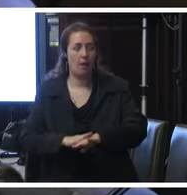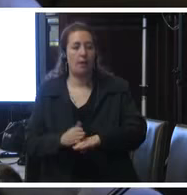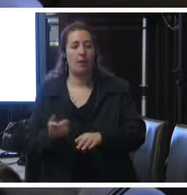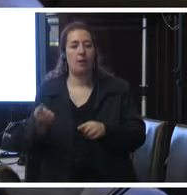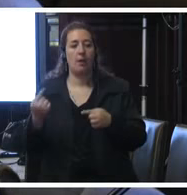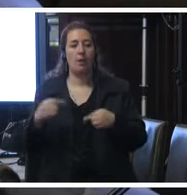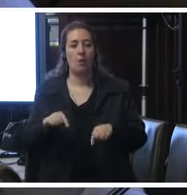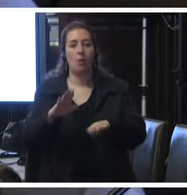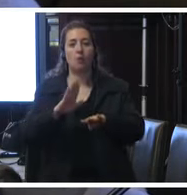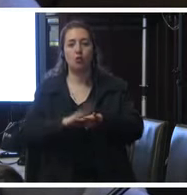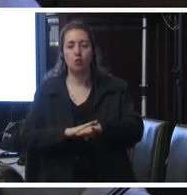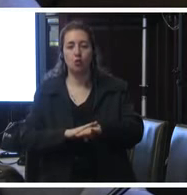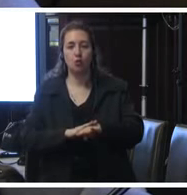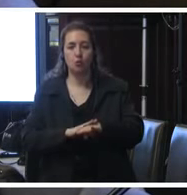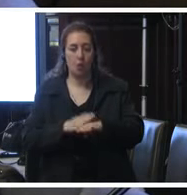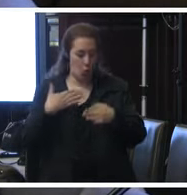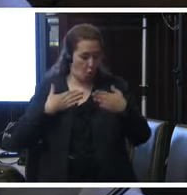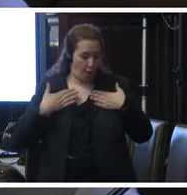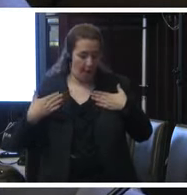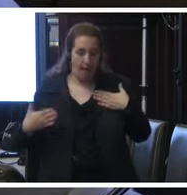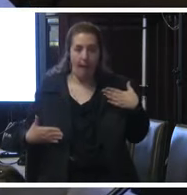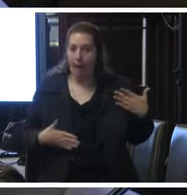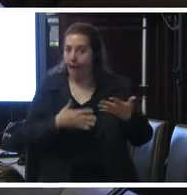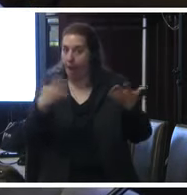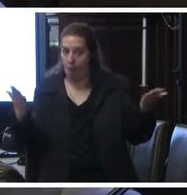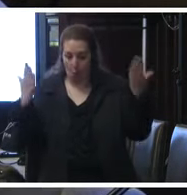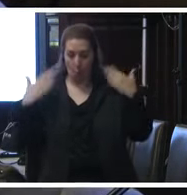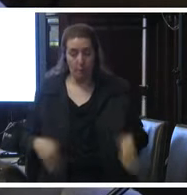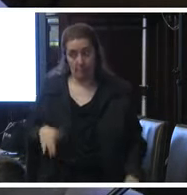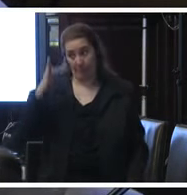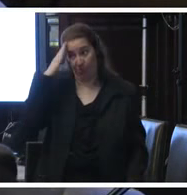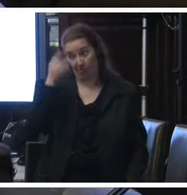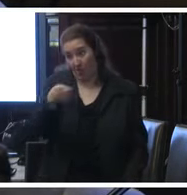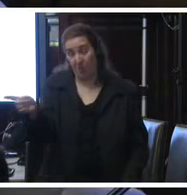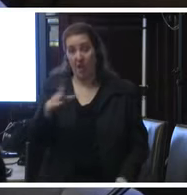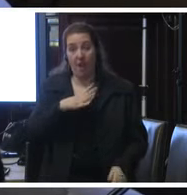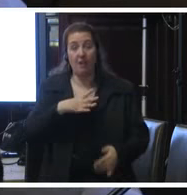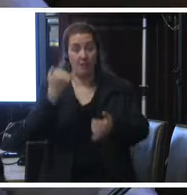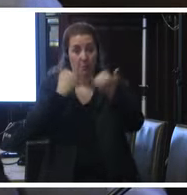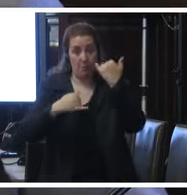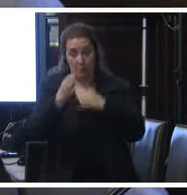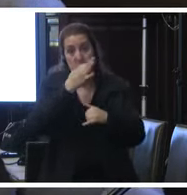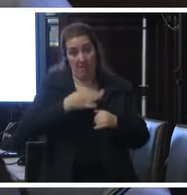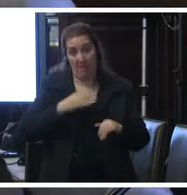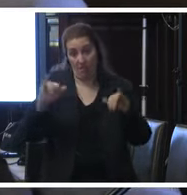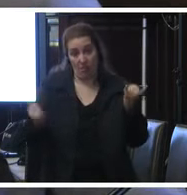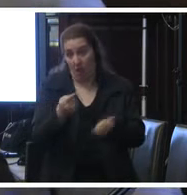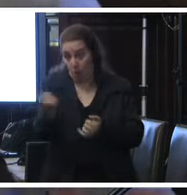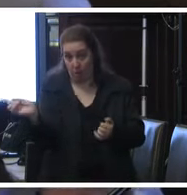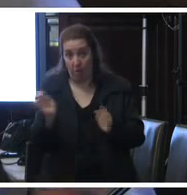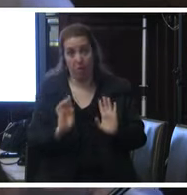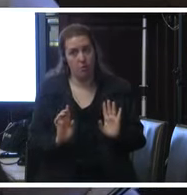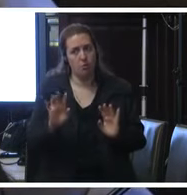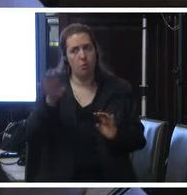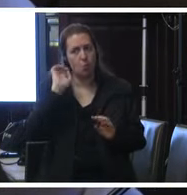tocan partes específicas del cuerpo de las mujeres, porque yo sé que ustedes tienen esa información porque me lo dijeron. Ustedes mismos me lo dijeron y yo oí